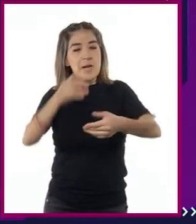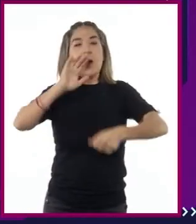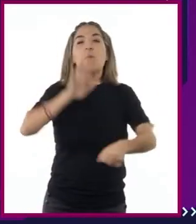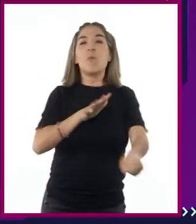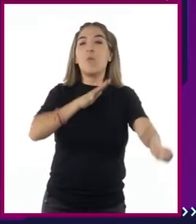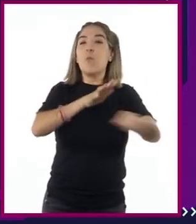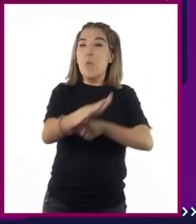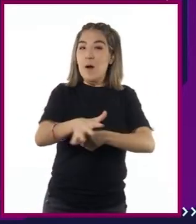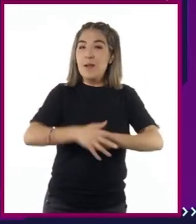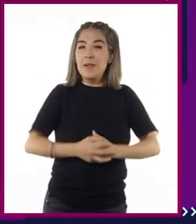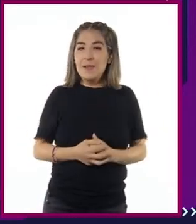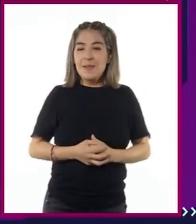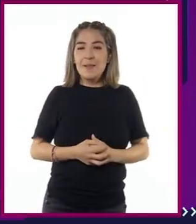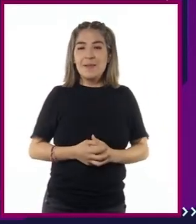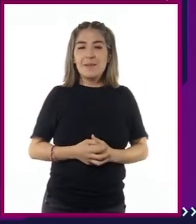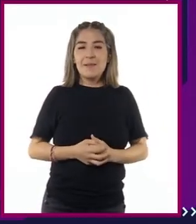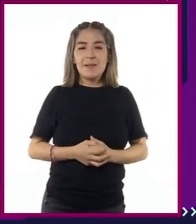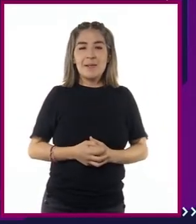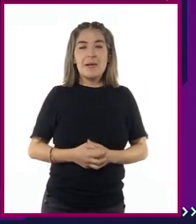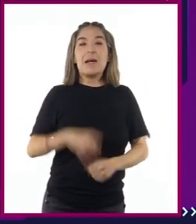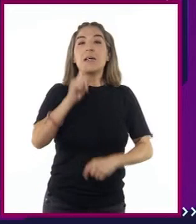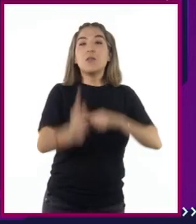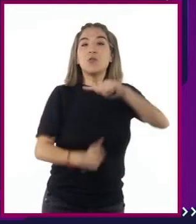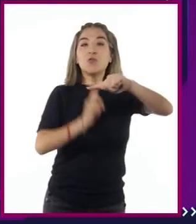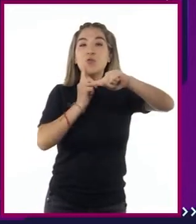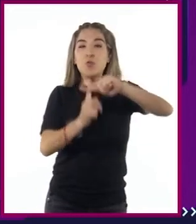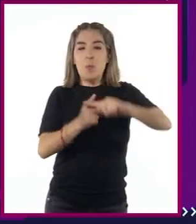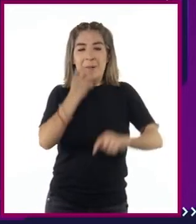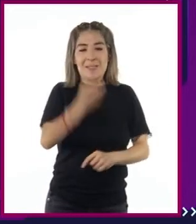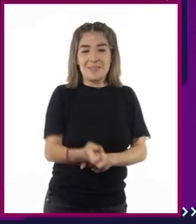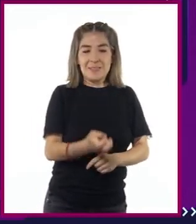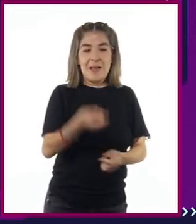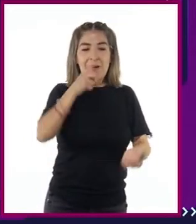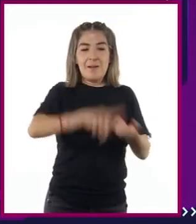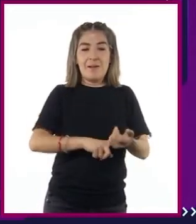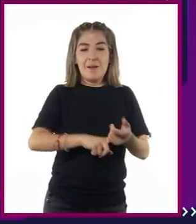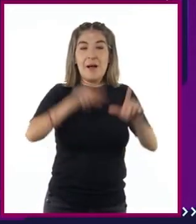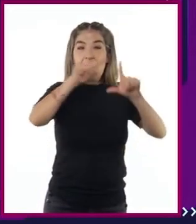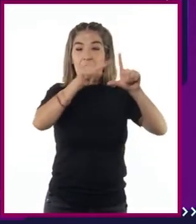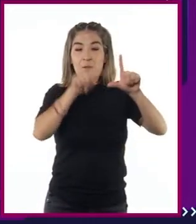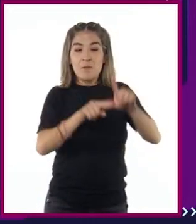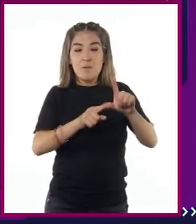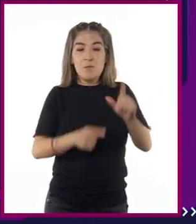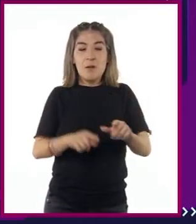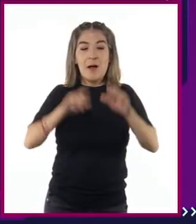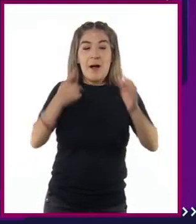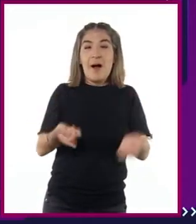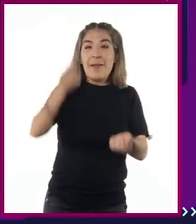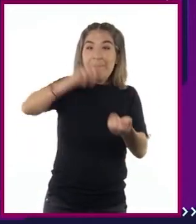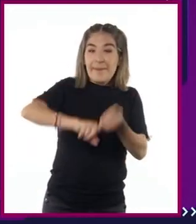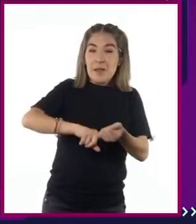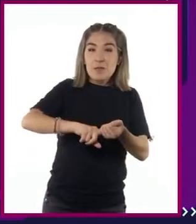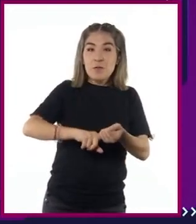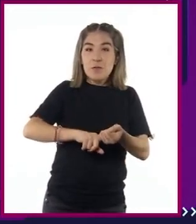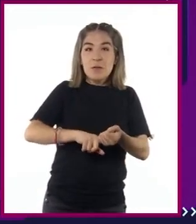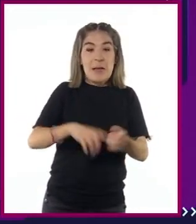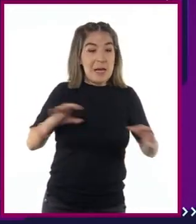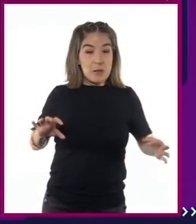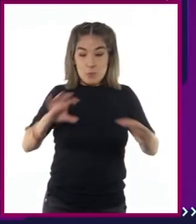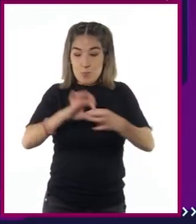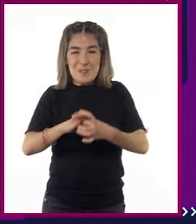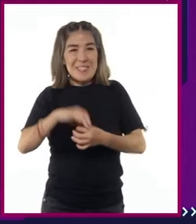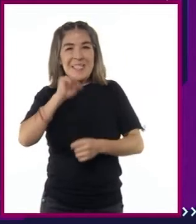es que la suma de los dos ángulos interiores no